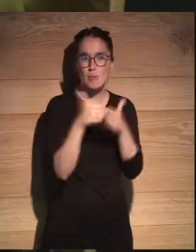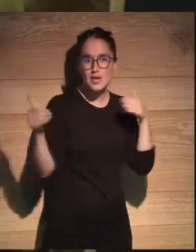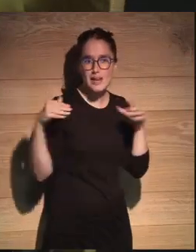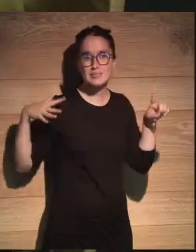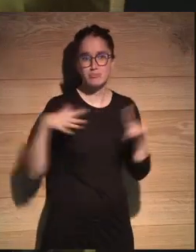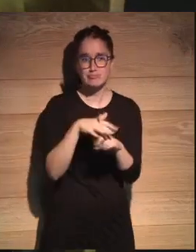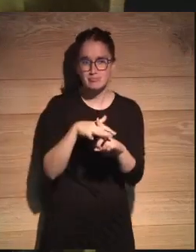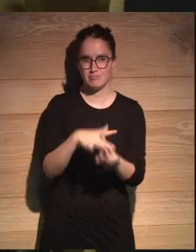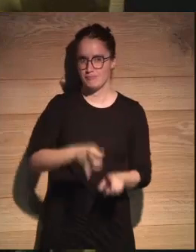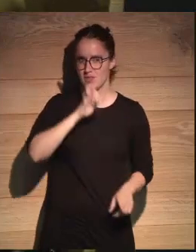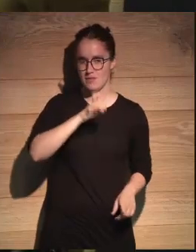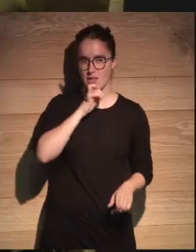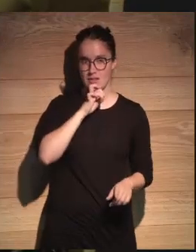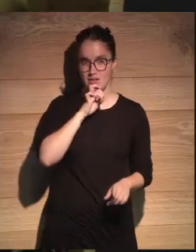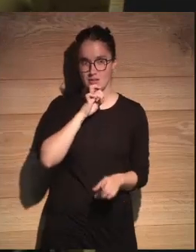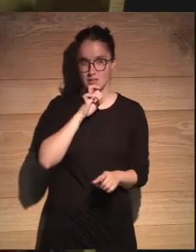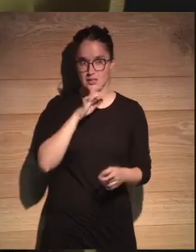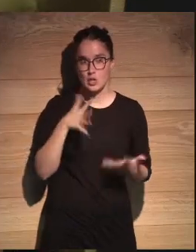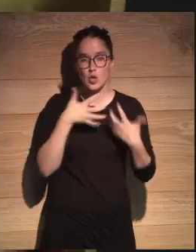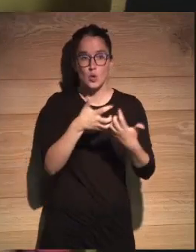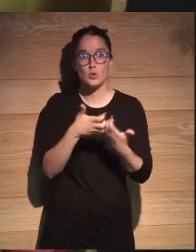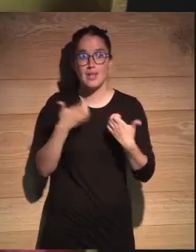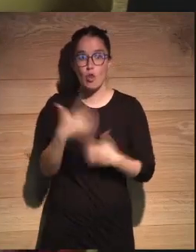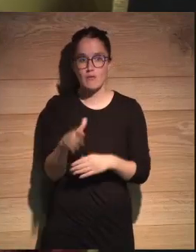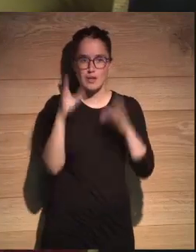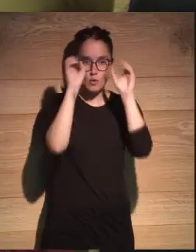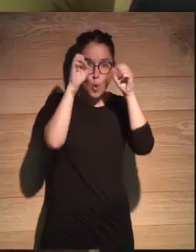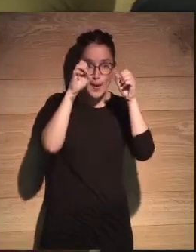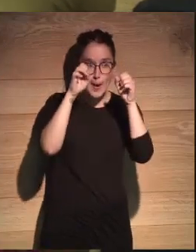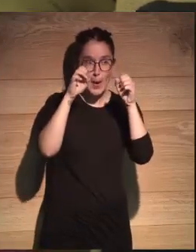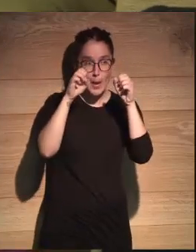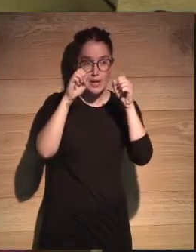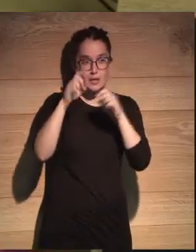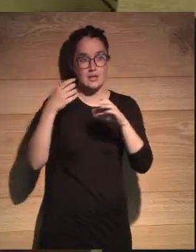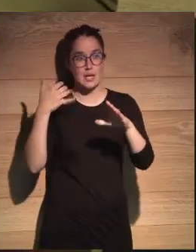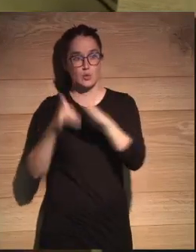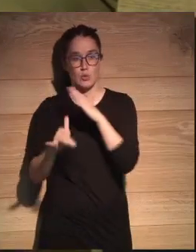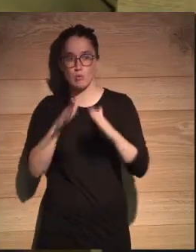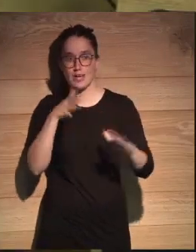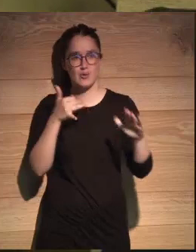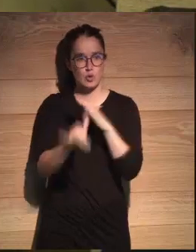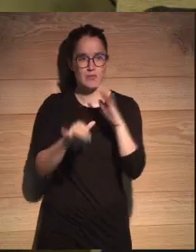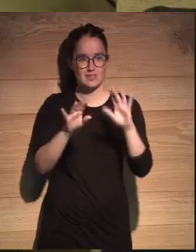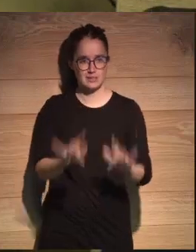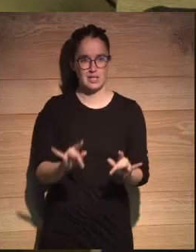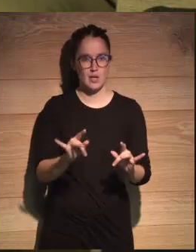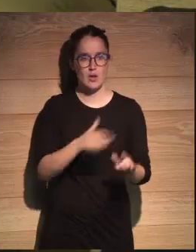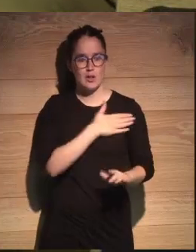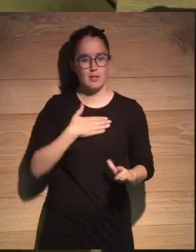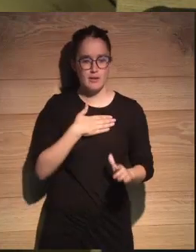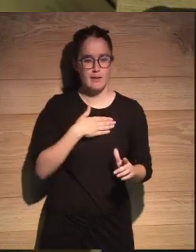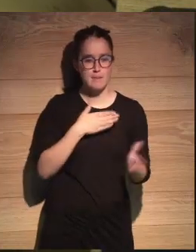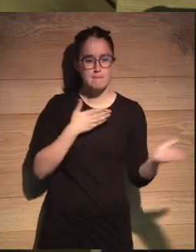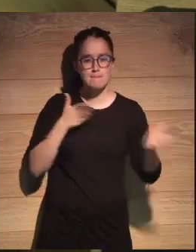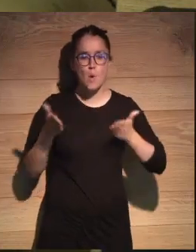millones. Entonces, donde está la batalla es en Google y en YouTube, porque YouTube sí que forma, cuando la gente quiere tomar una